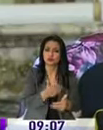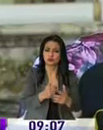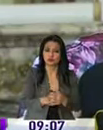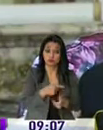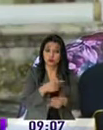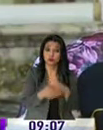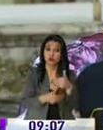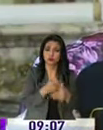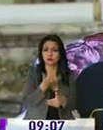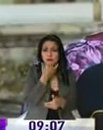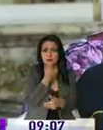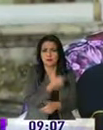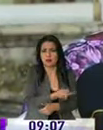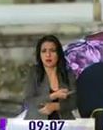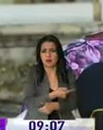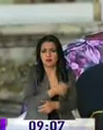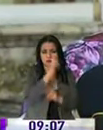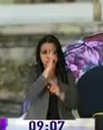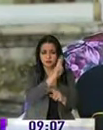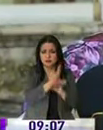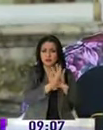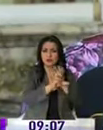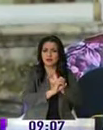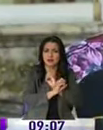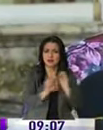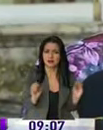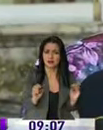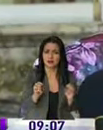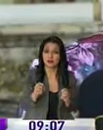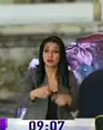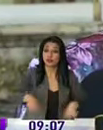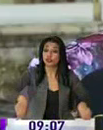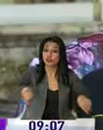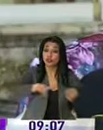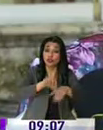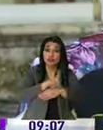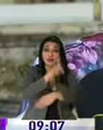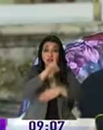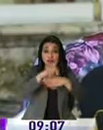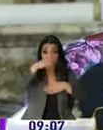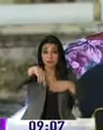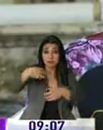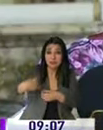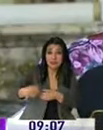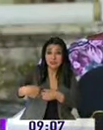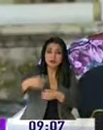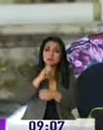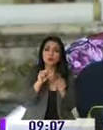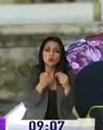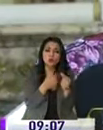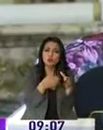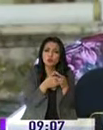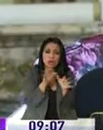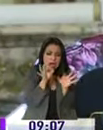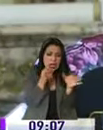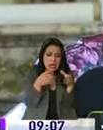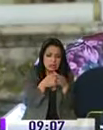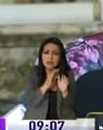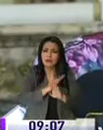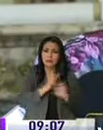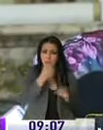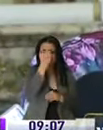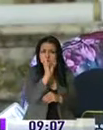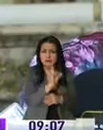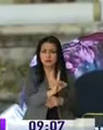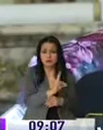un procedimiento absolutamente irregular, donde no participó toda la dirección nacional, sino algunos dirigentes.